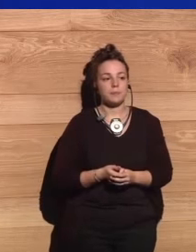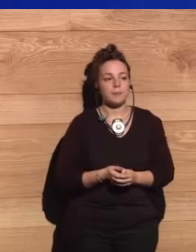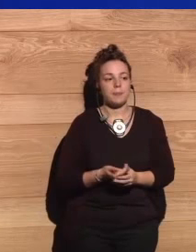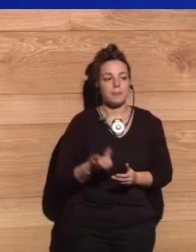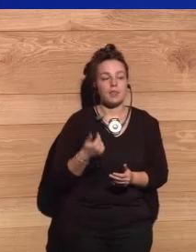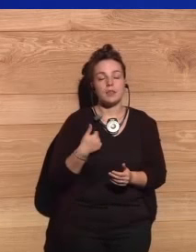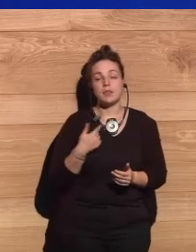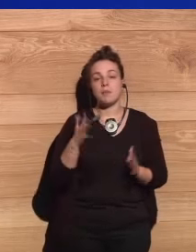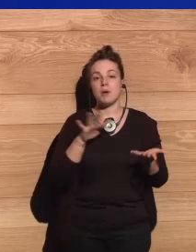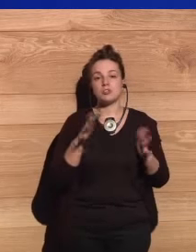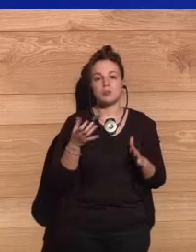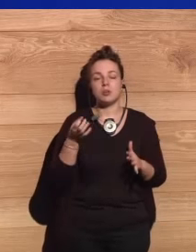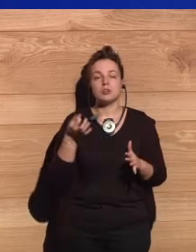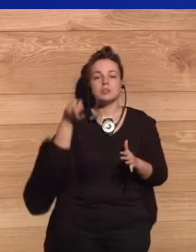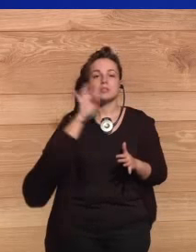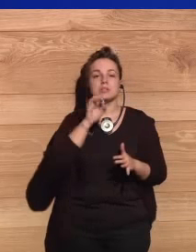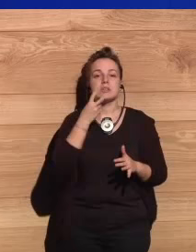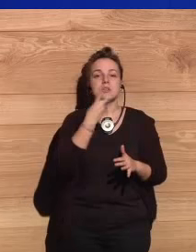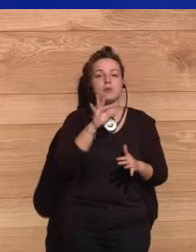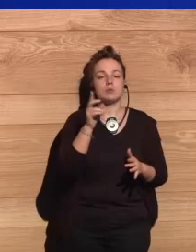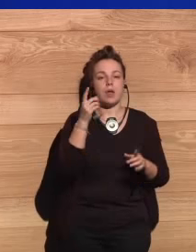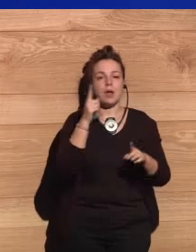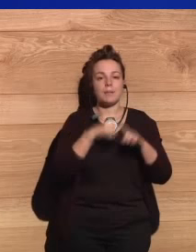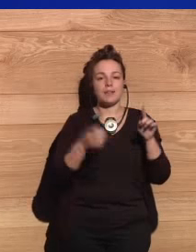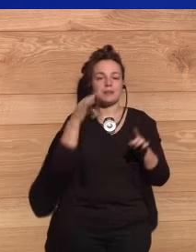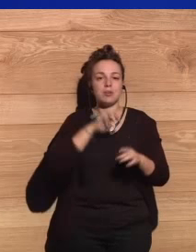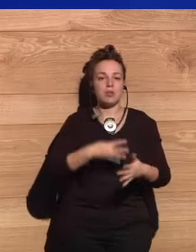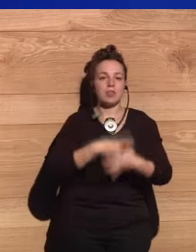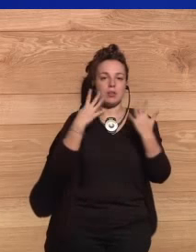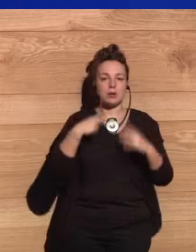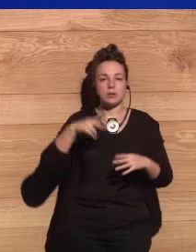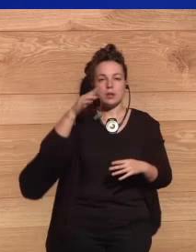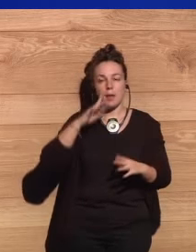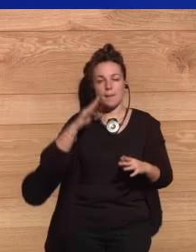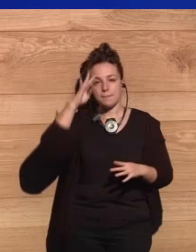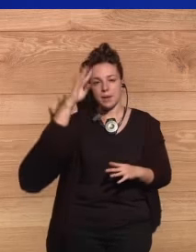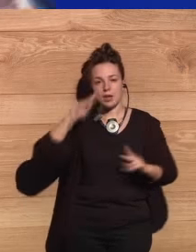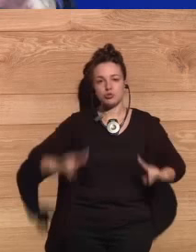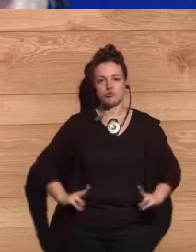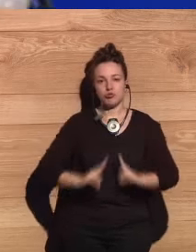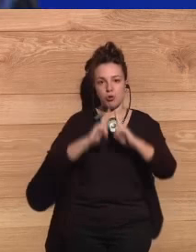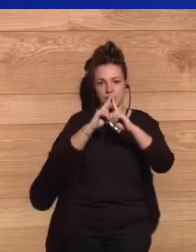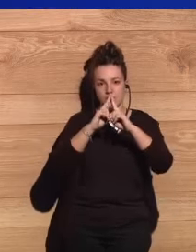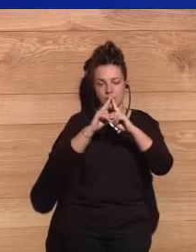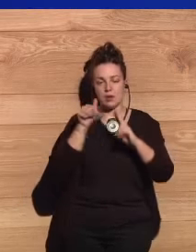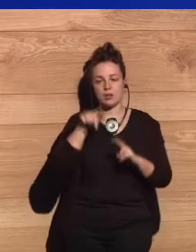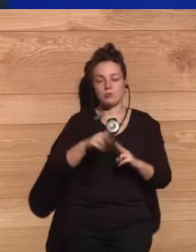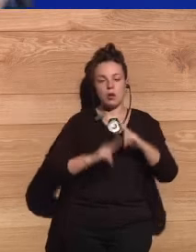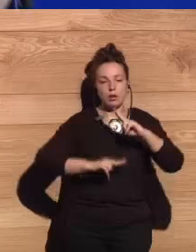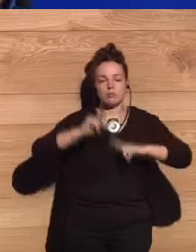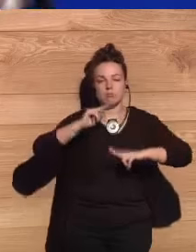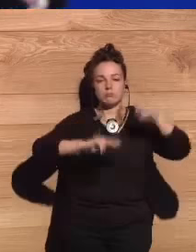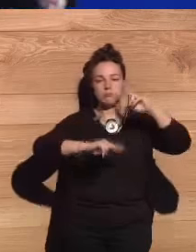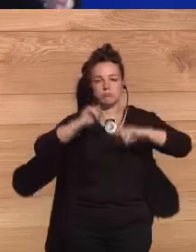Data de la segunda mitad del siglo XIX. Imaginad la Torre Eiffel. La Torre Eiffel es una